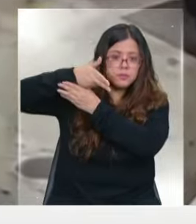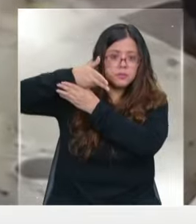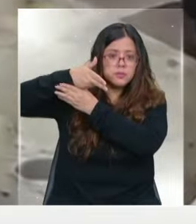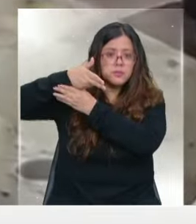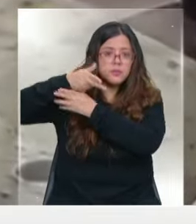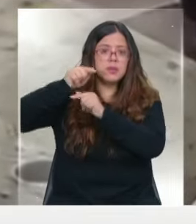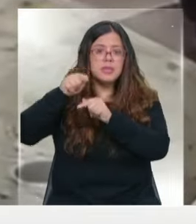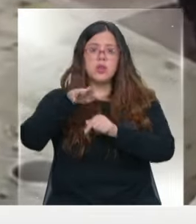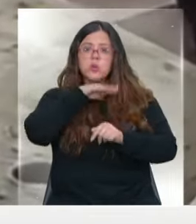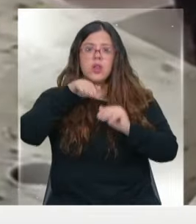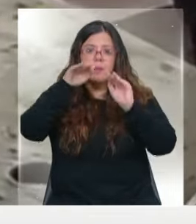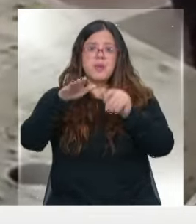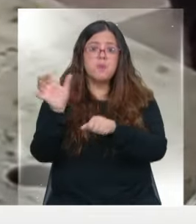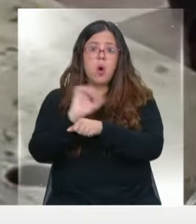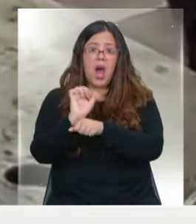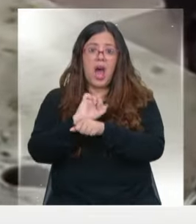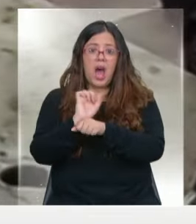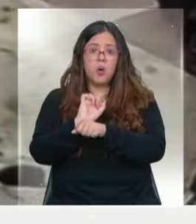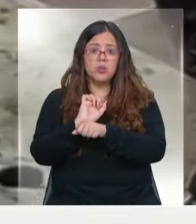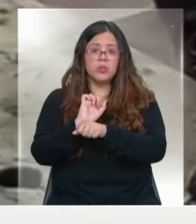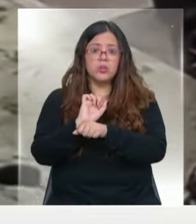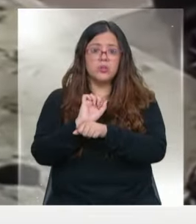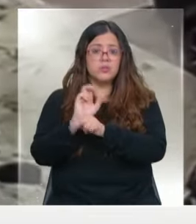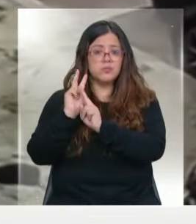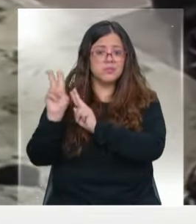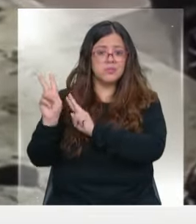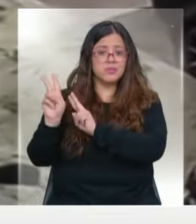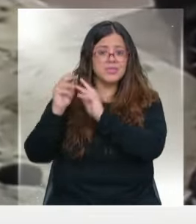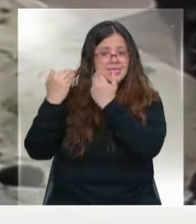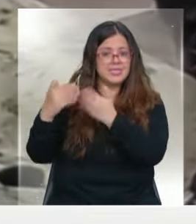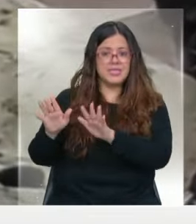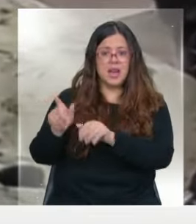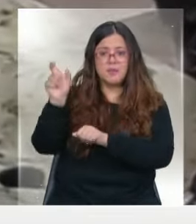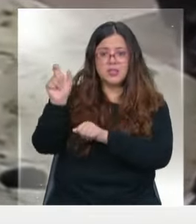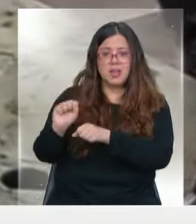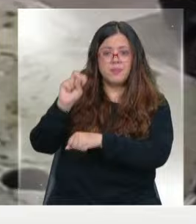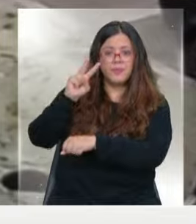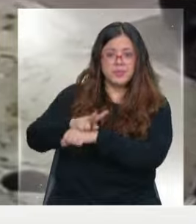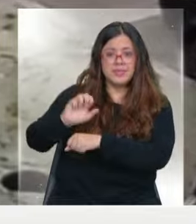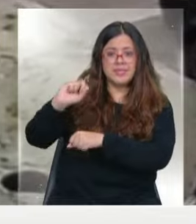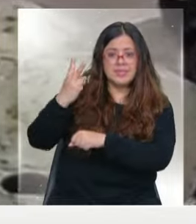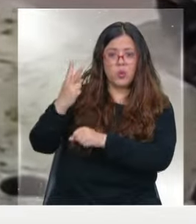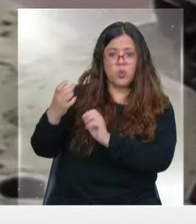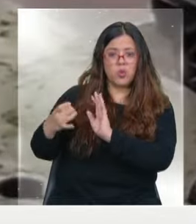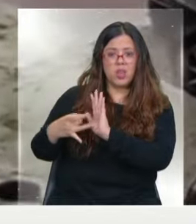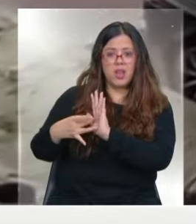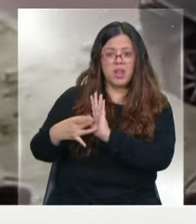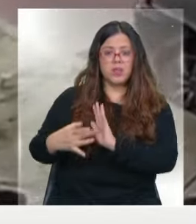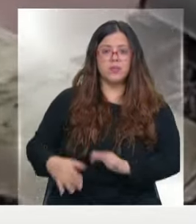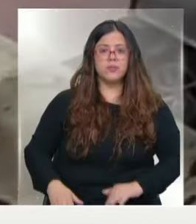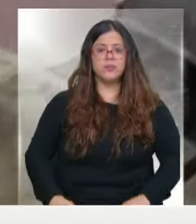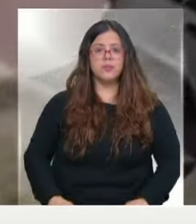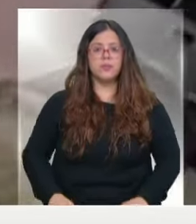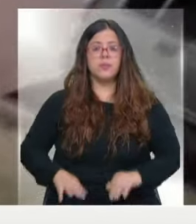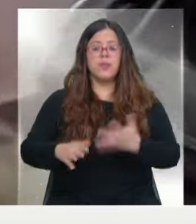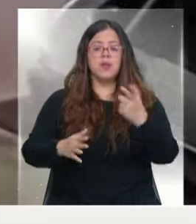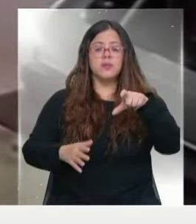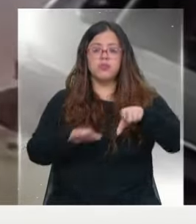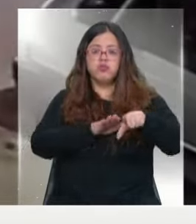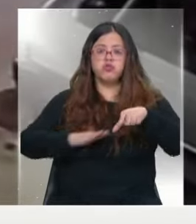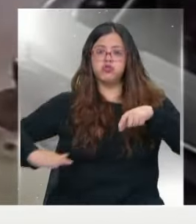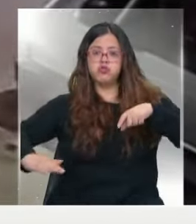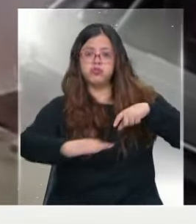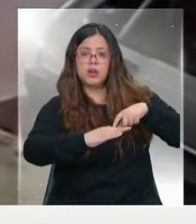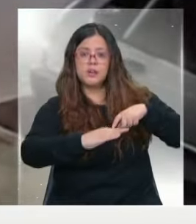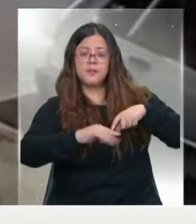y utilizan el mismo vehículo del primer caso, que también fue mencionado por el testigo del segundo ilícito. Interceptaban a sus víctimas y